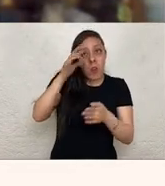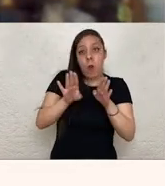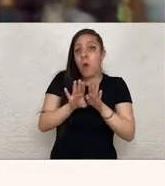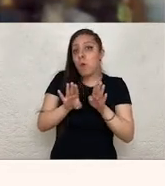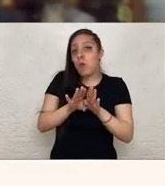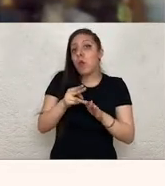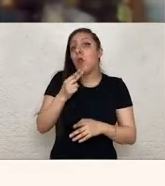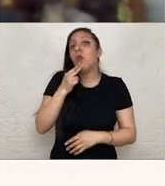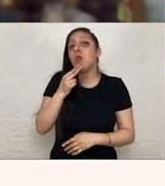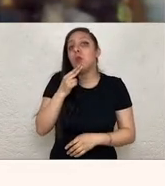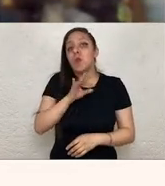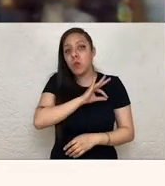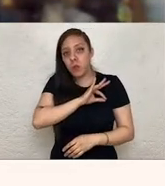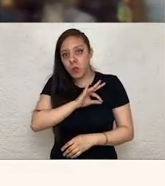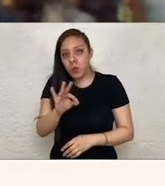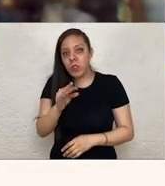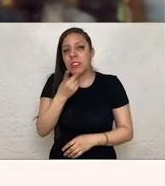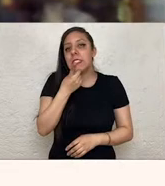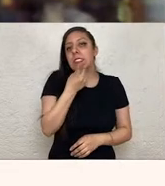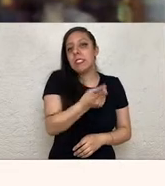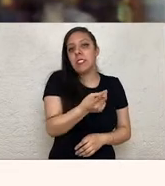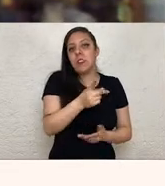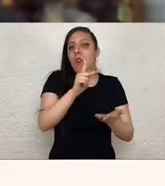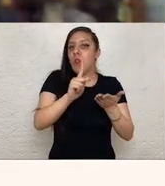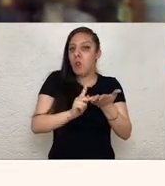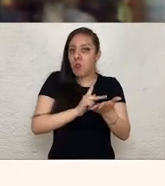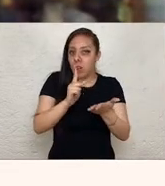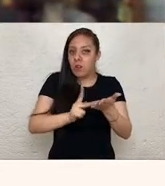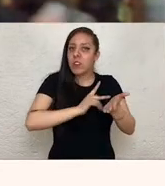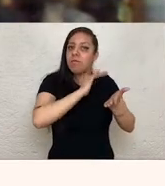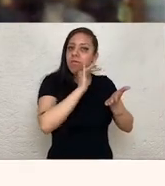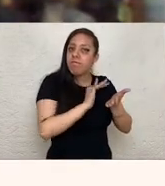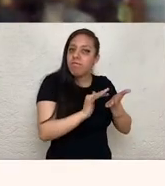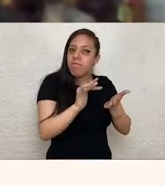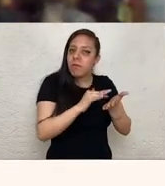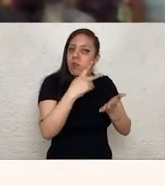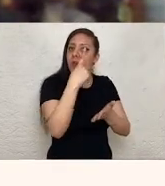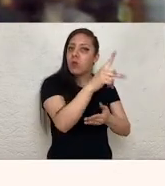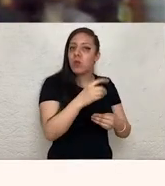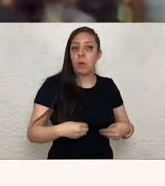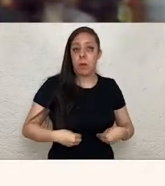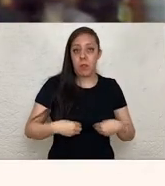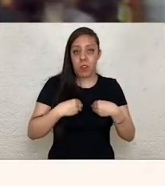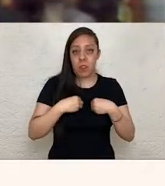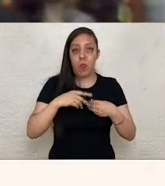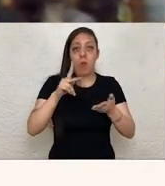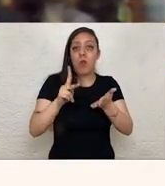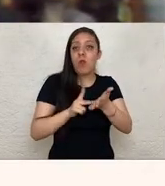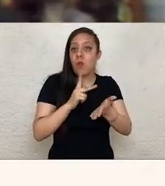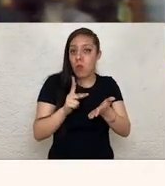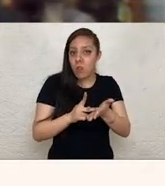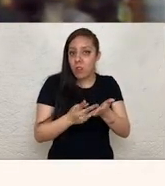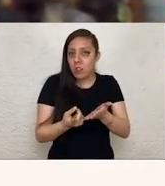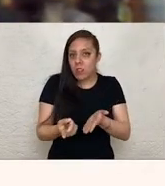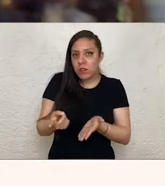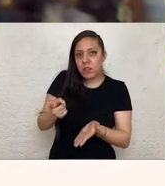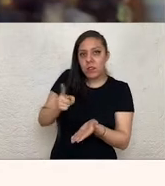Y eso nos sirve en esta cuestión. Podemos decir, tenemos que releer la vida de ella, y la